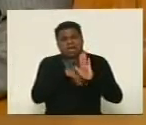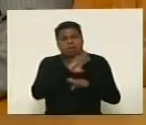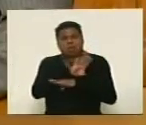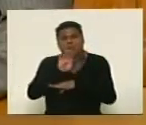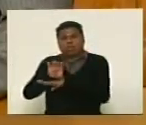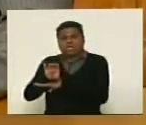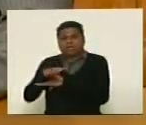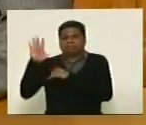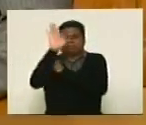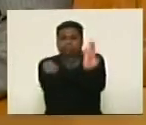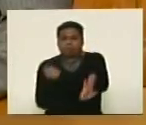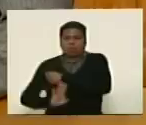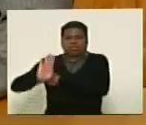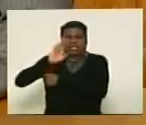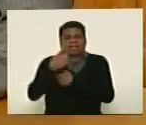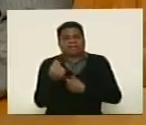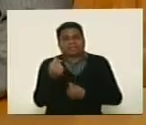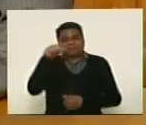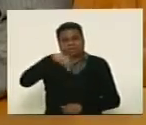criptoactivo venezolano.